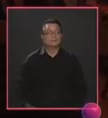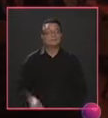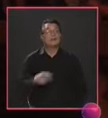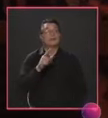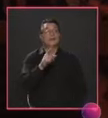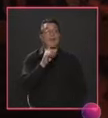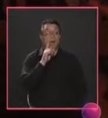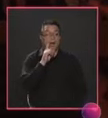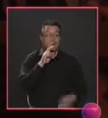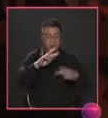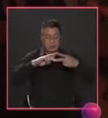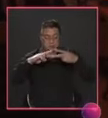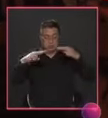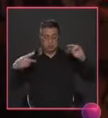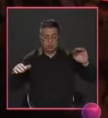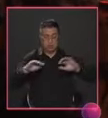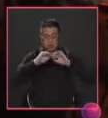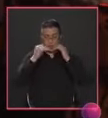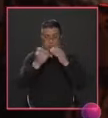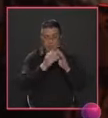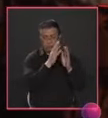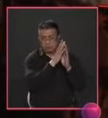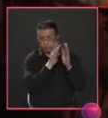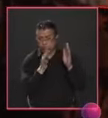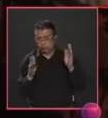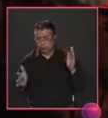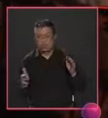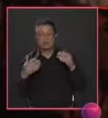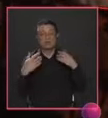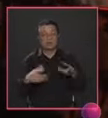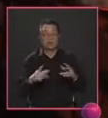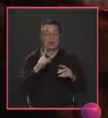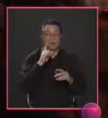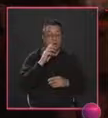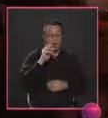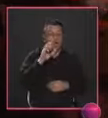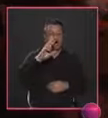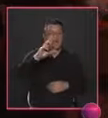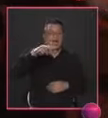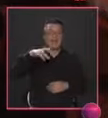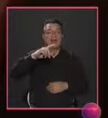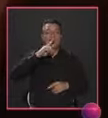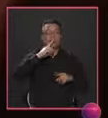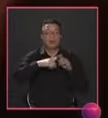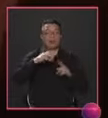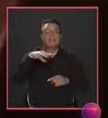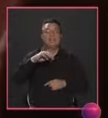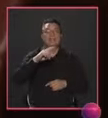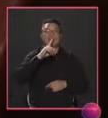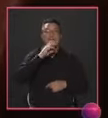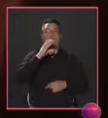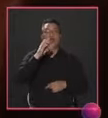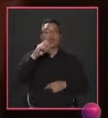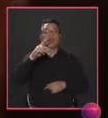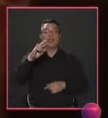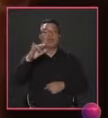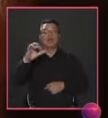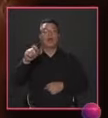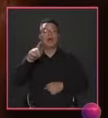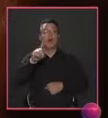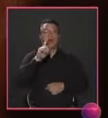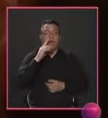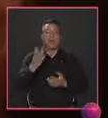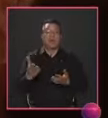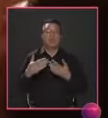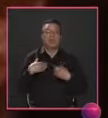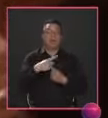Resulta que cuando secuenciamos el genoma completo, también secuenciamos un organelo que se llama mitocondria. La mitocondria es lo que les da la